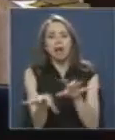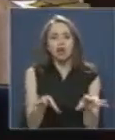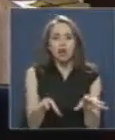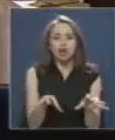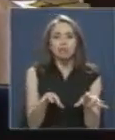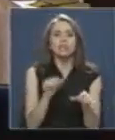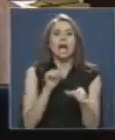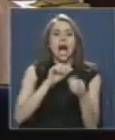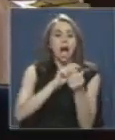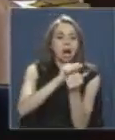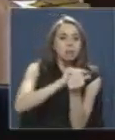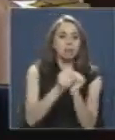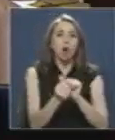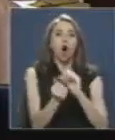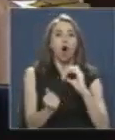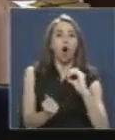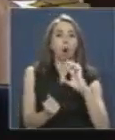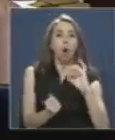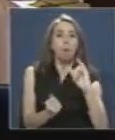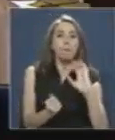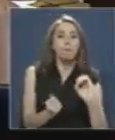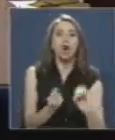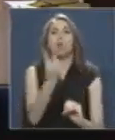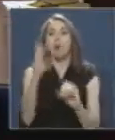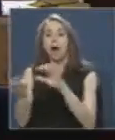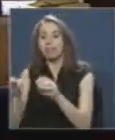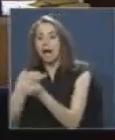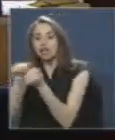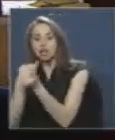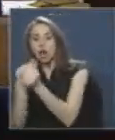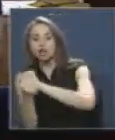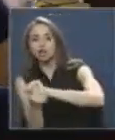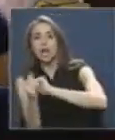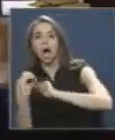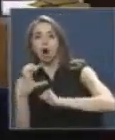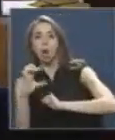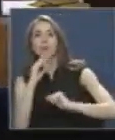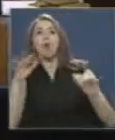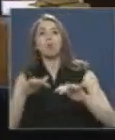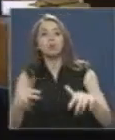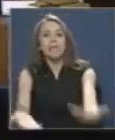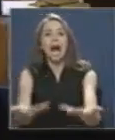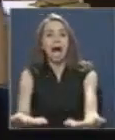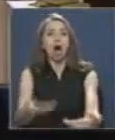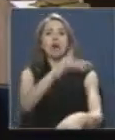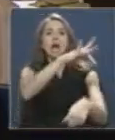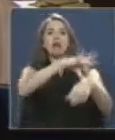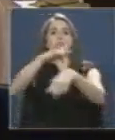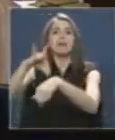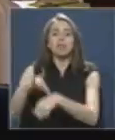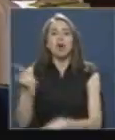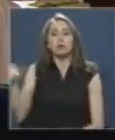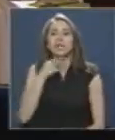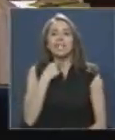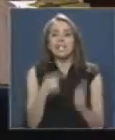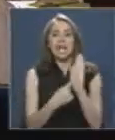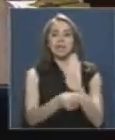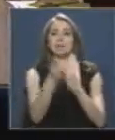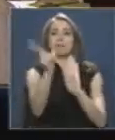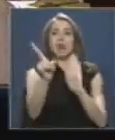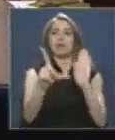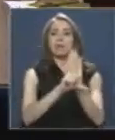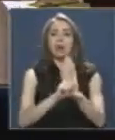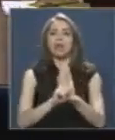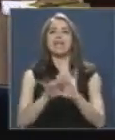del opio? ¿Cuántos productos derivados del opio se usan hoy día en la medicina? Y ustedes quieren prohibir los